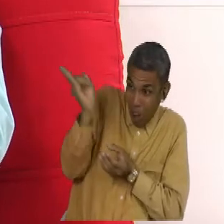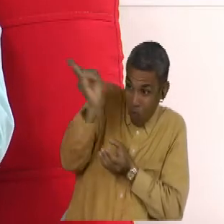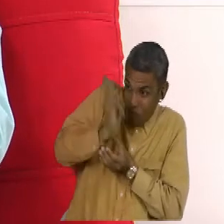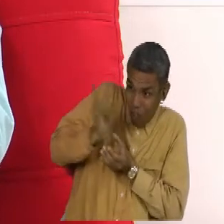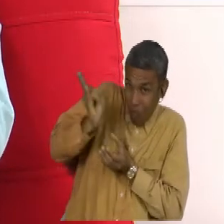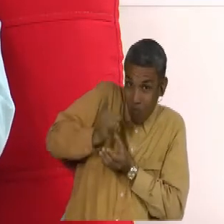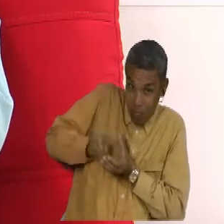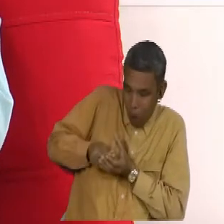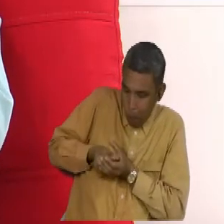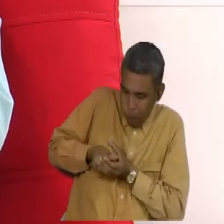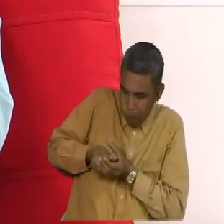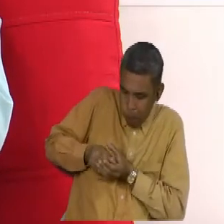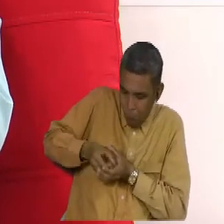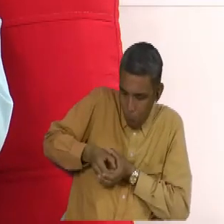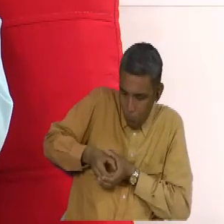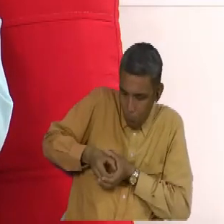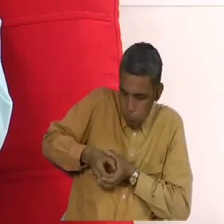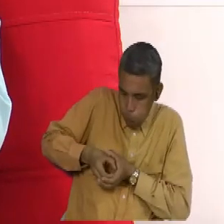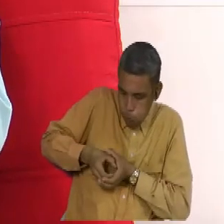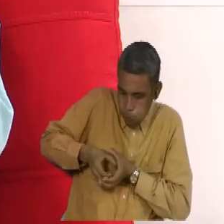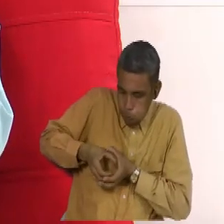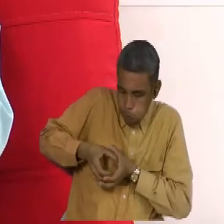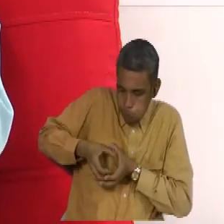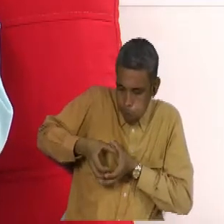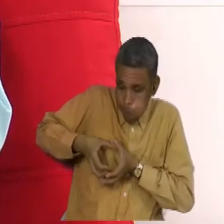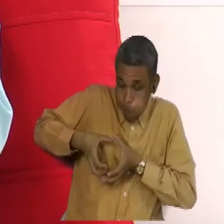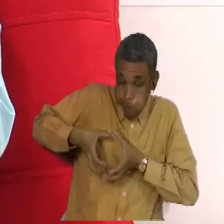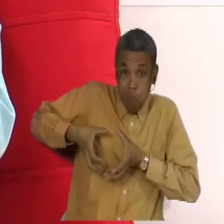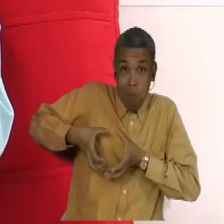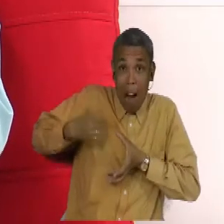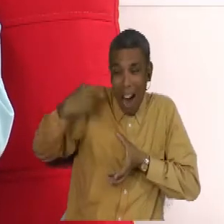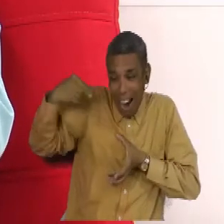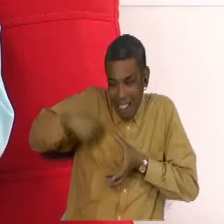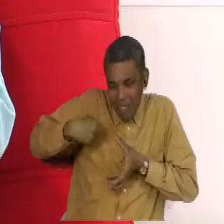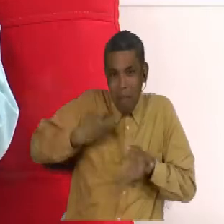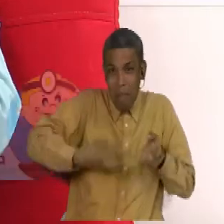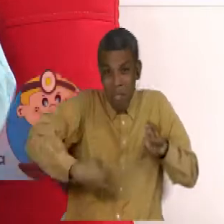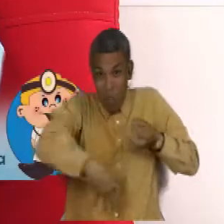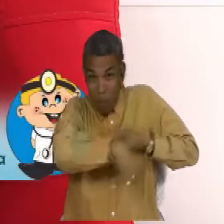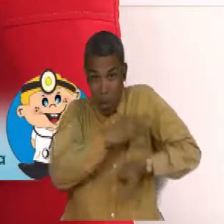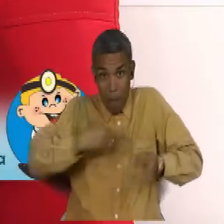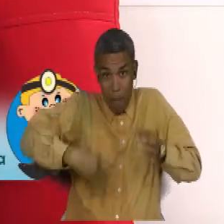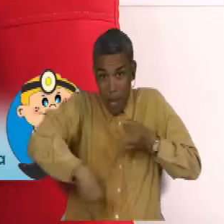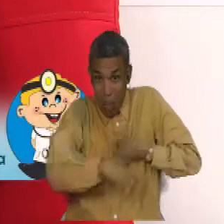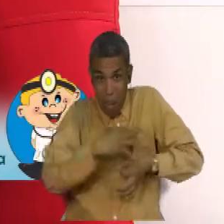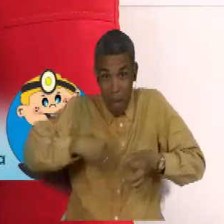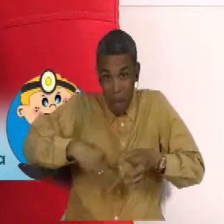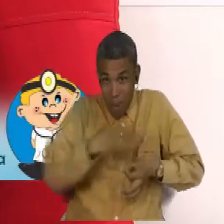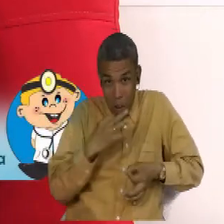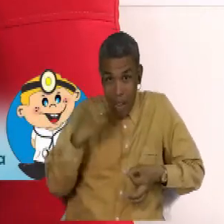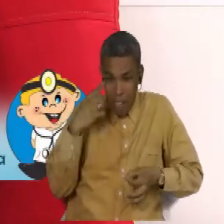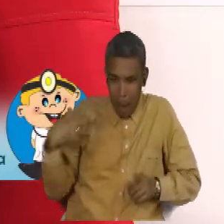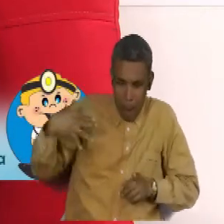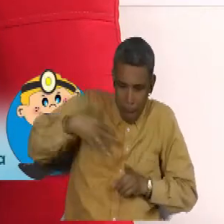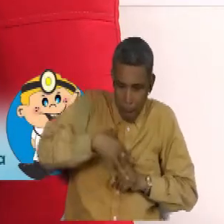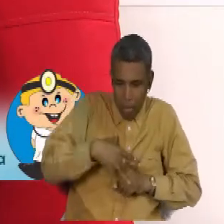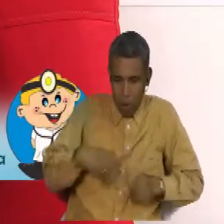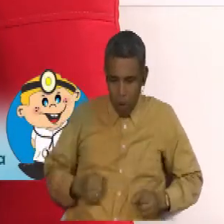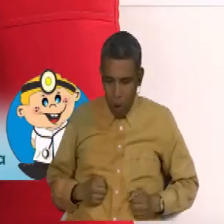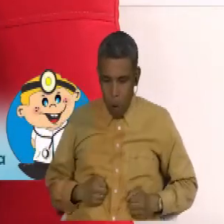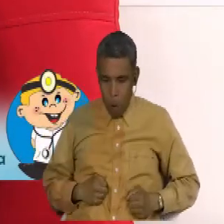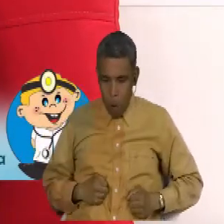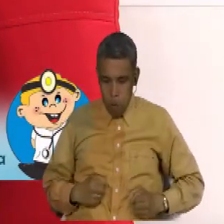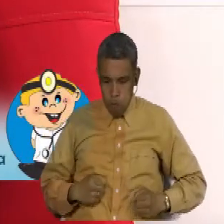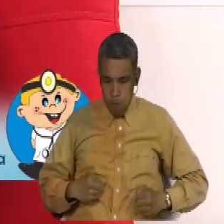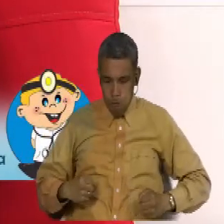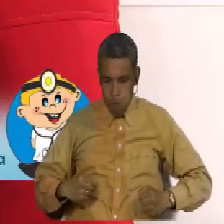falta señor. De actividad. ¿Qué problemas nos pueden acarrear a nosotros o a los niños obesos?